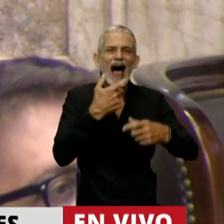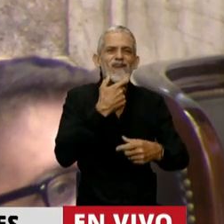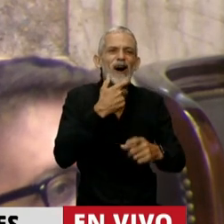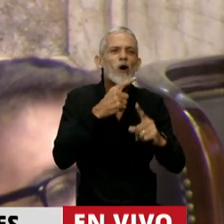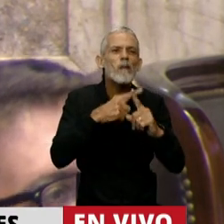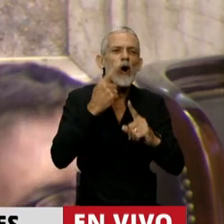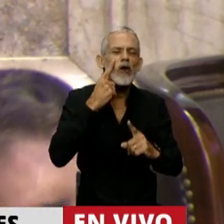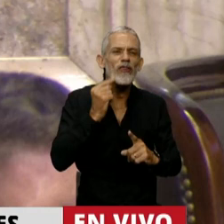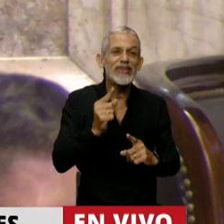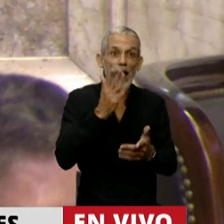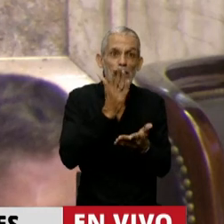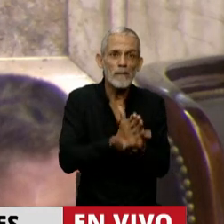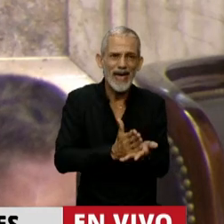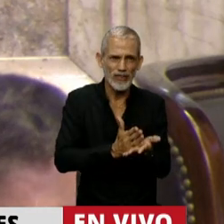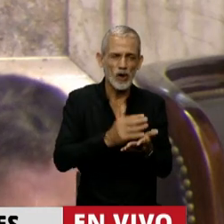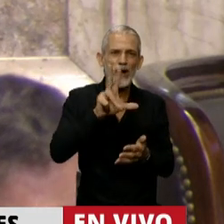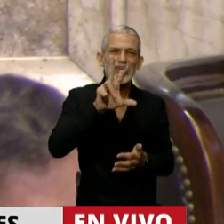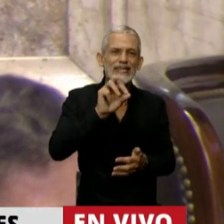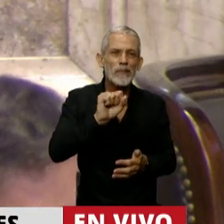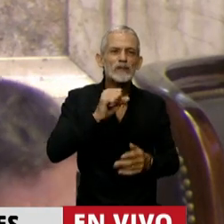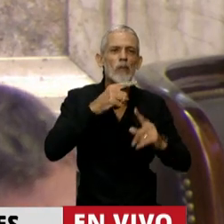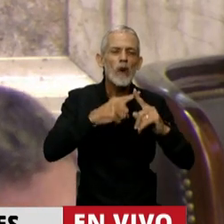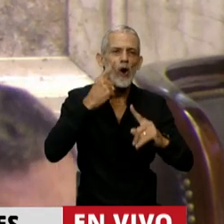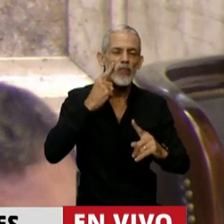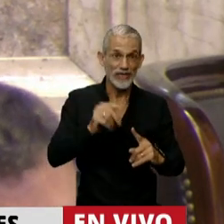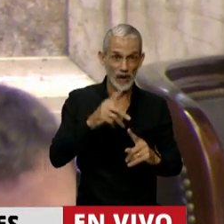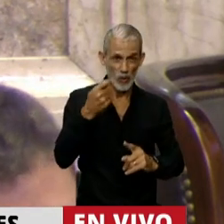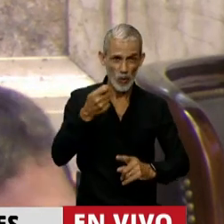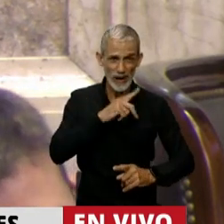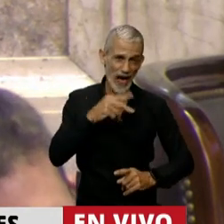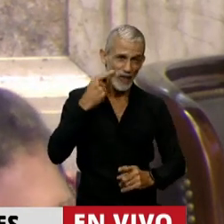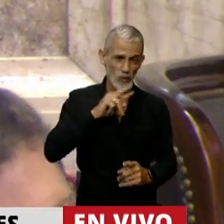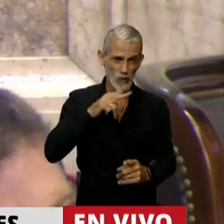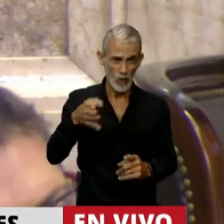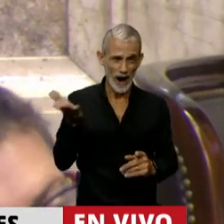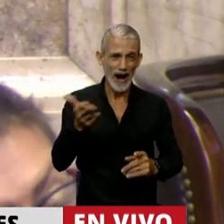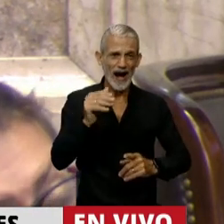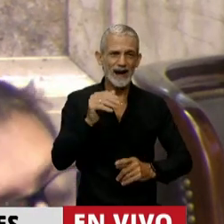día, 30 pesos por día para una jubilada o un jubilado.